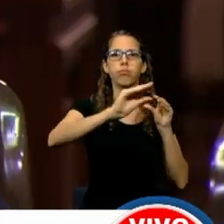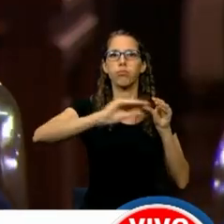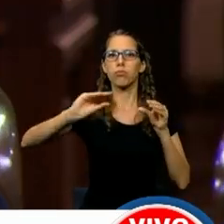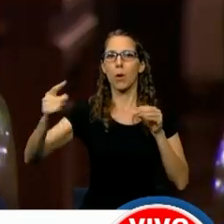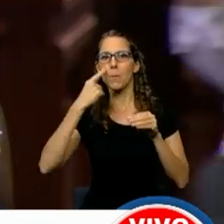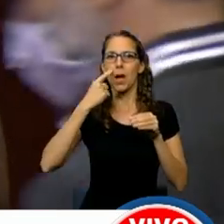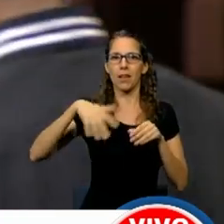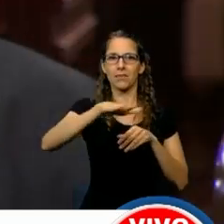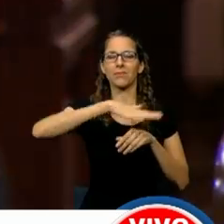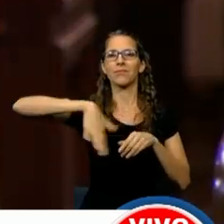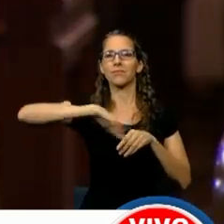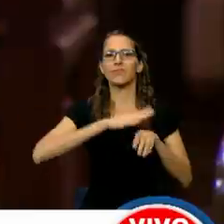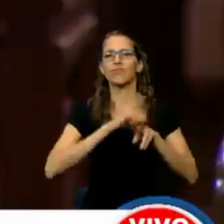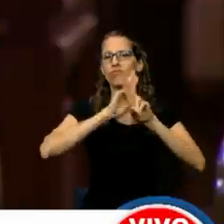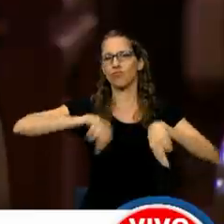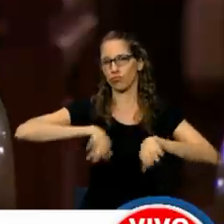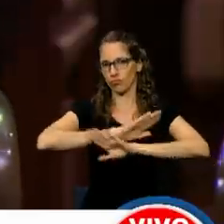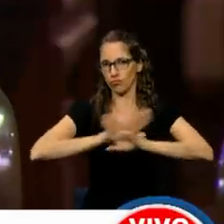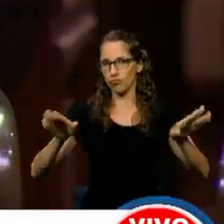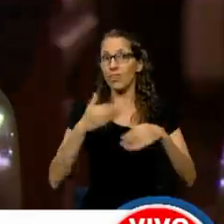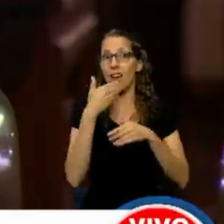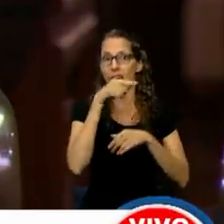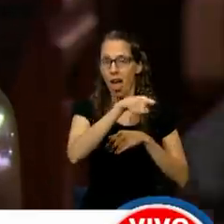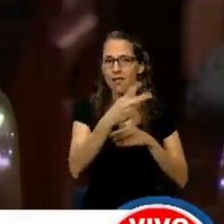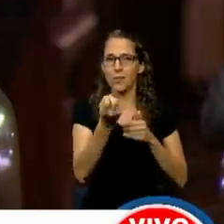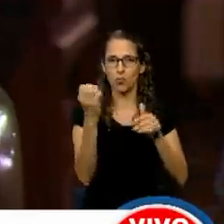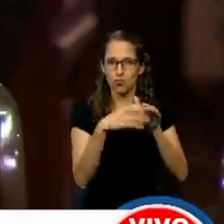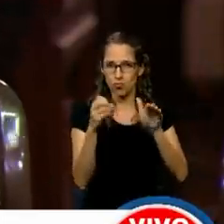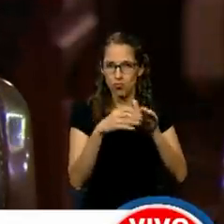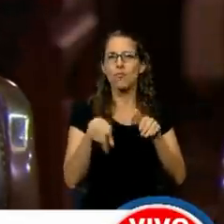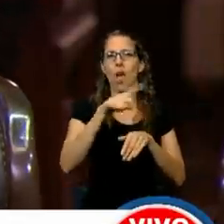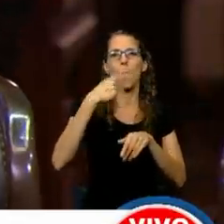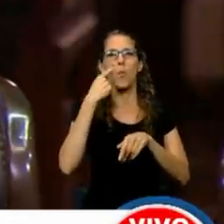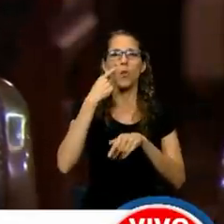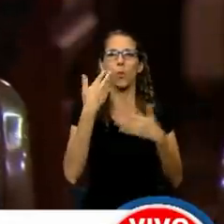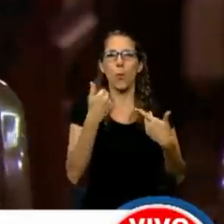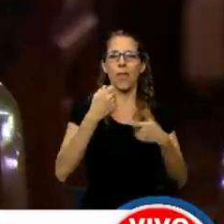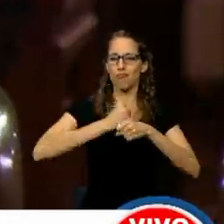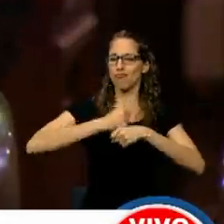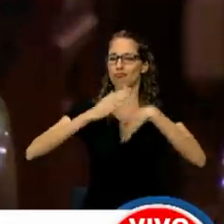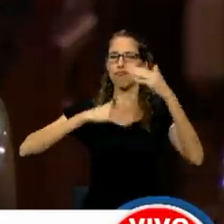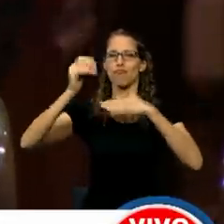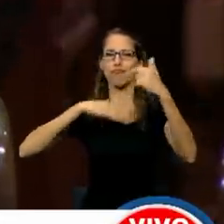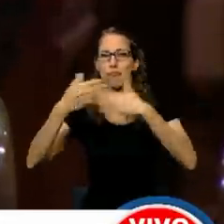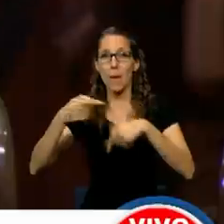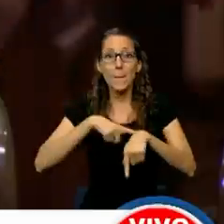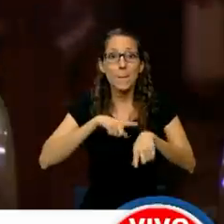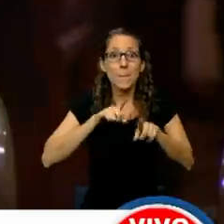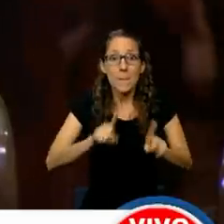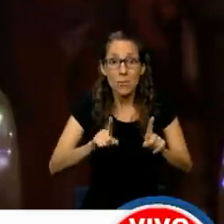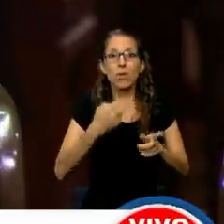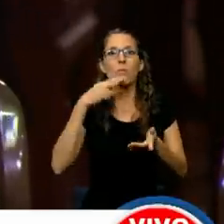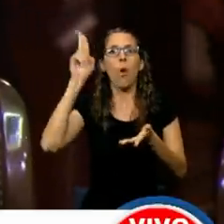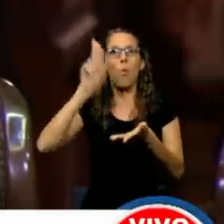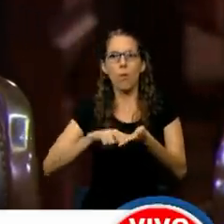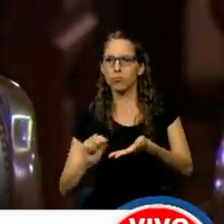tuvieran obra pública que pudieran gestionar en el mismo momento en el que se aumentaban las retenciones a las hojas se